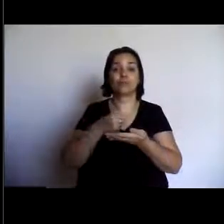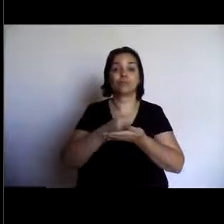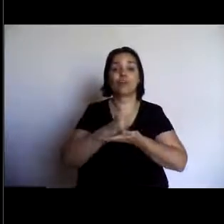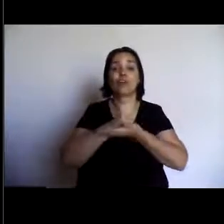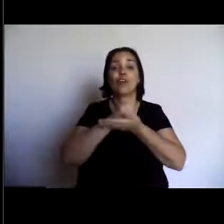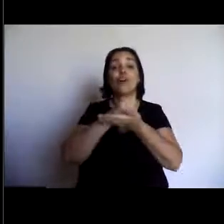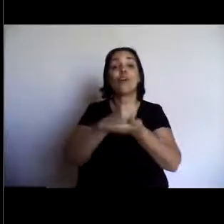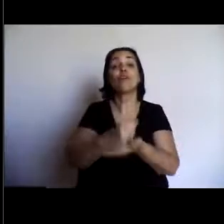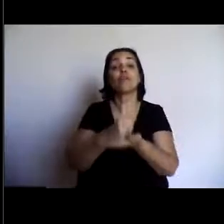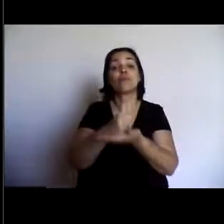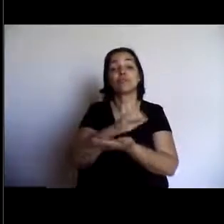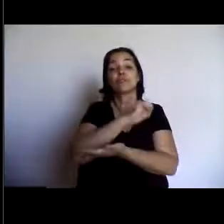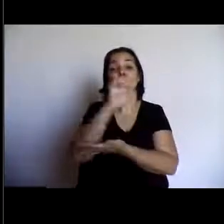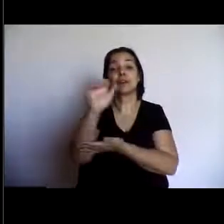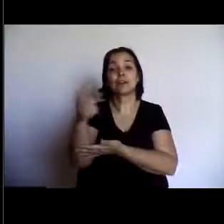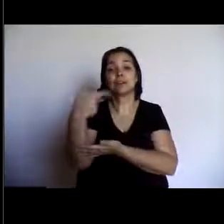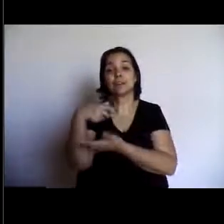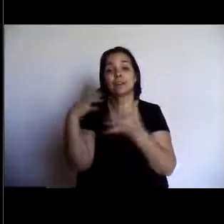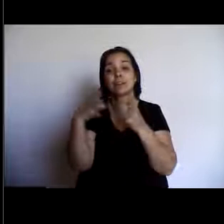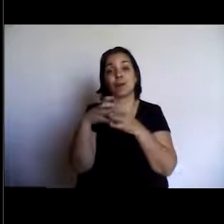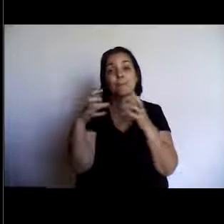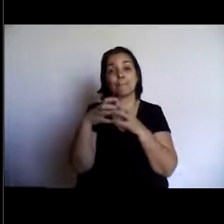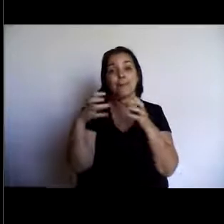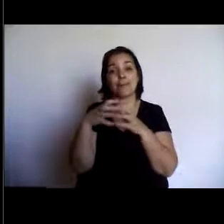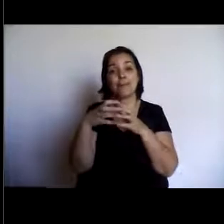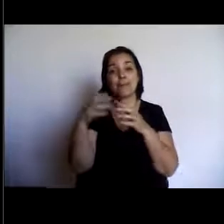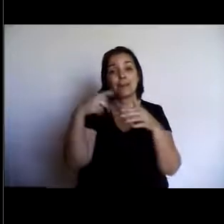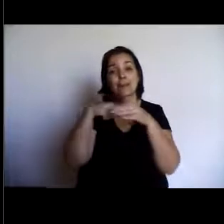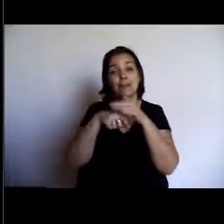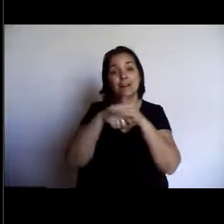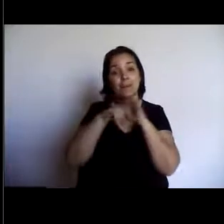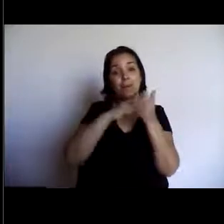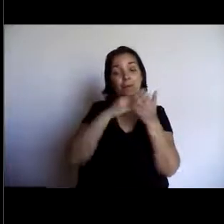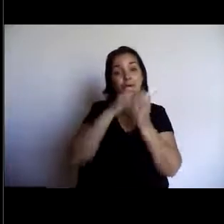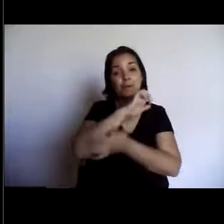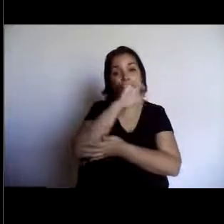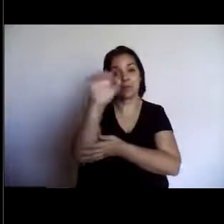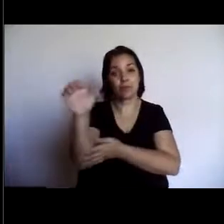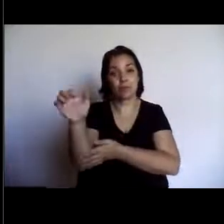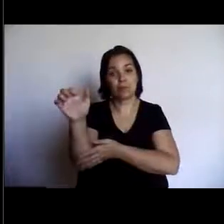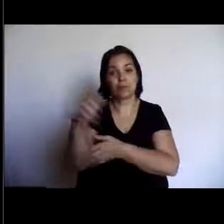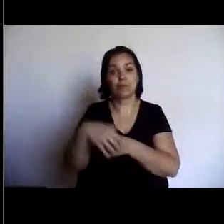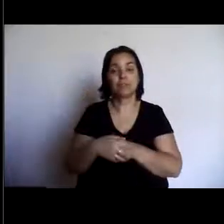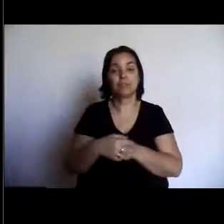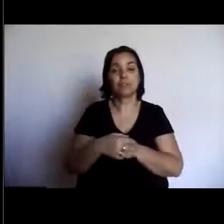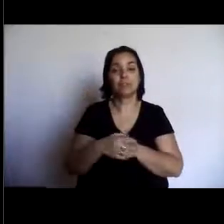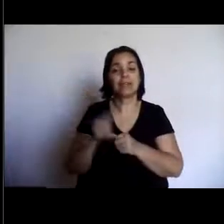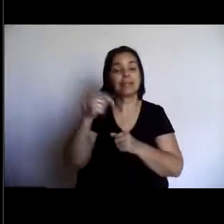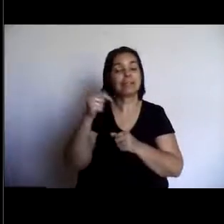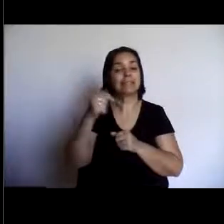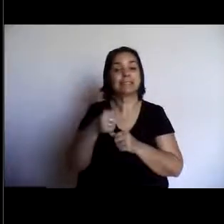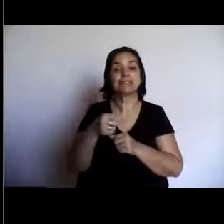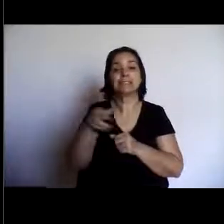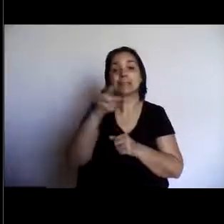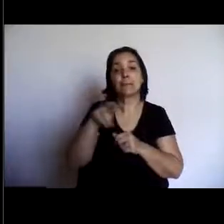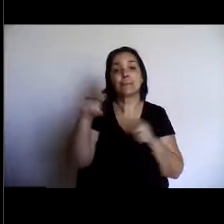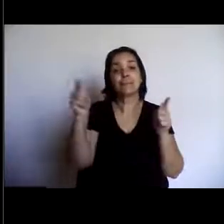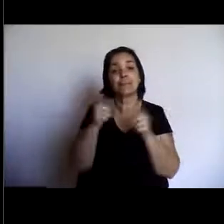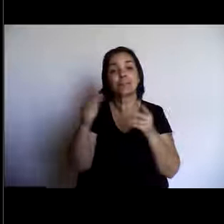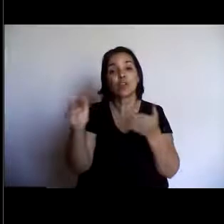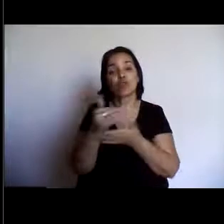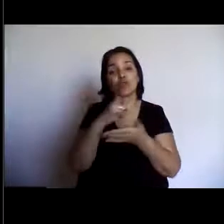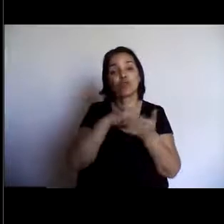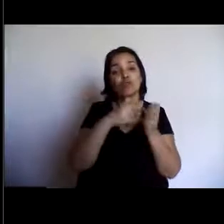sobre el papel de la Administración local en la gestión de programas europeos, este breve repaso a todos los proyectos que ha gestionado